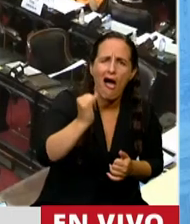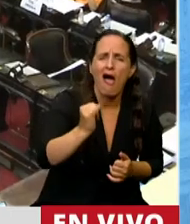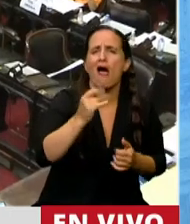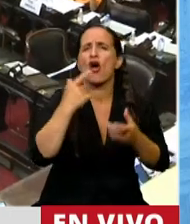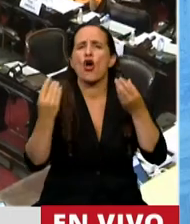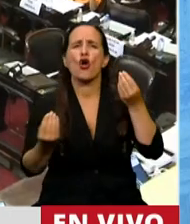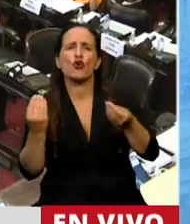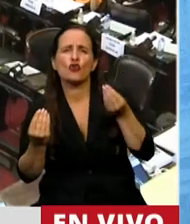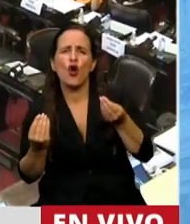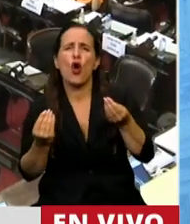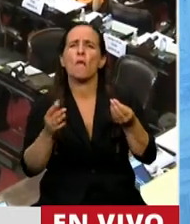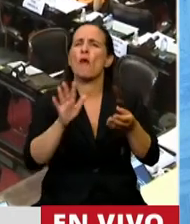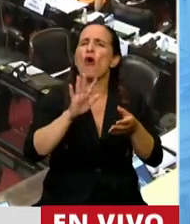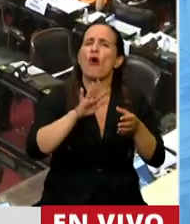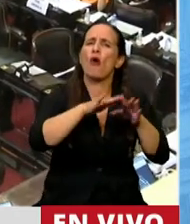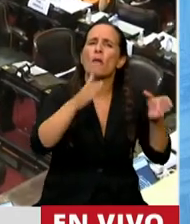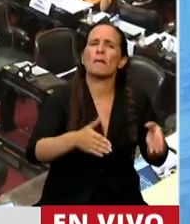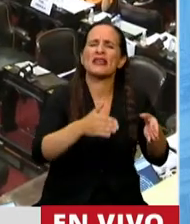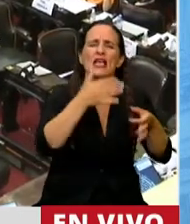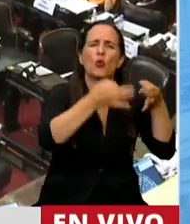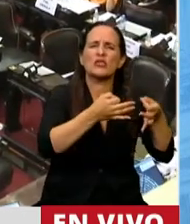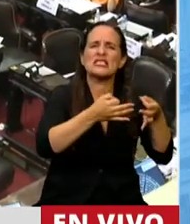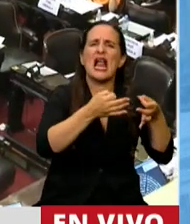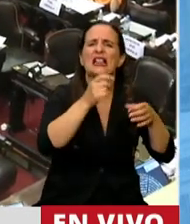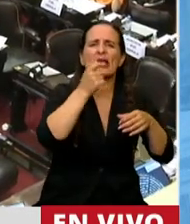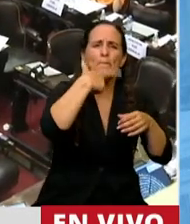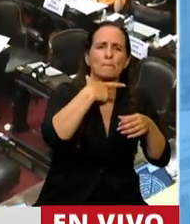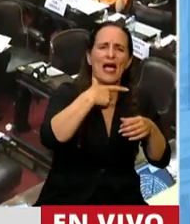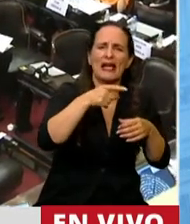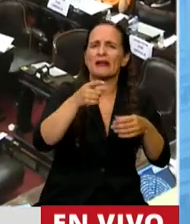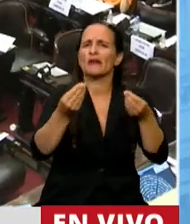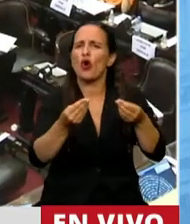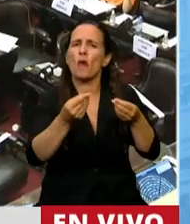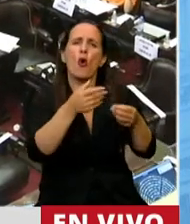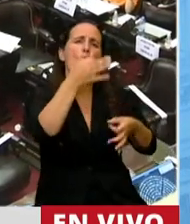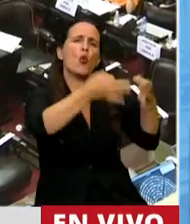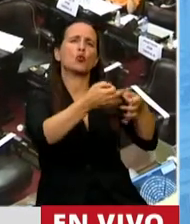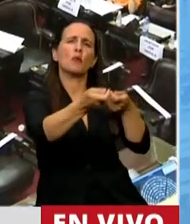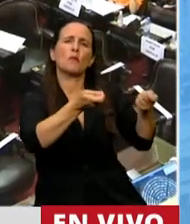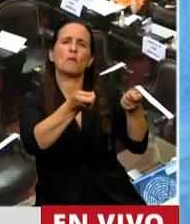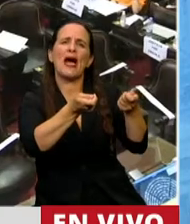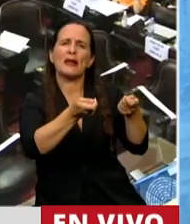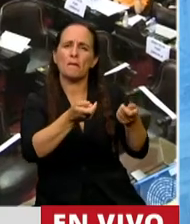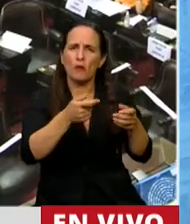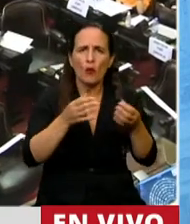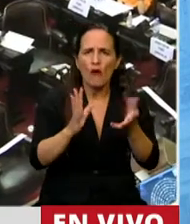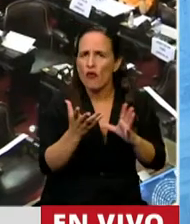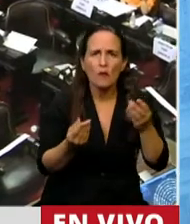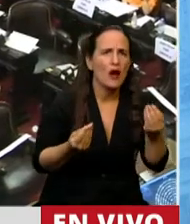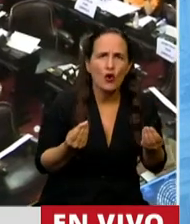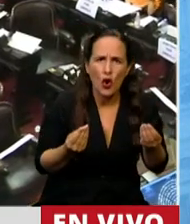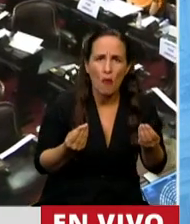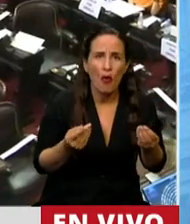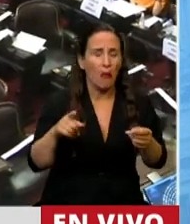cómo funcionaba la mesa judicial de Macri, cómo manipulaban a la justicia, y nadie dice nada. Ahí están